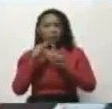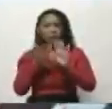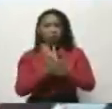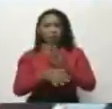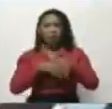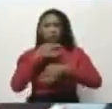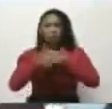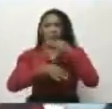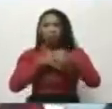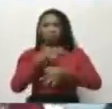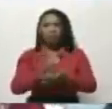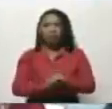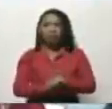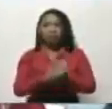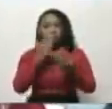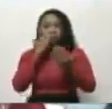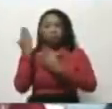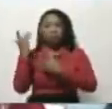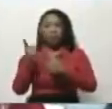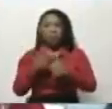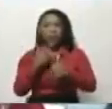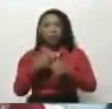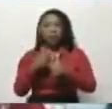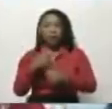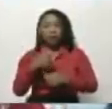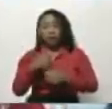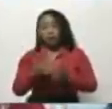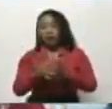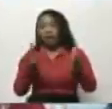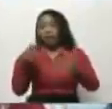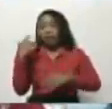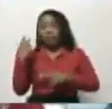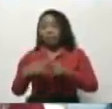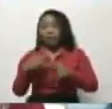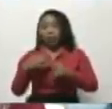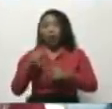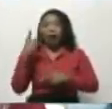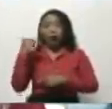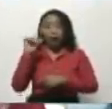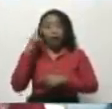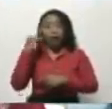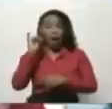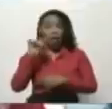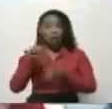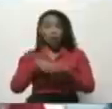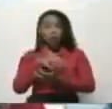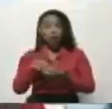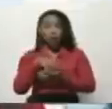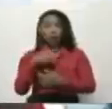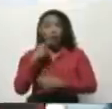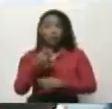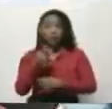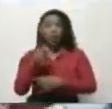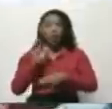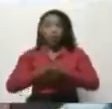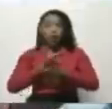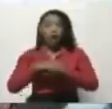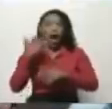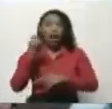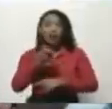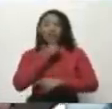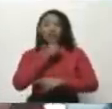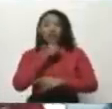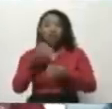retórico. Y allí tenemos un primer gran riesgo. Ahí tenemos un problema, hay que decirlo. En todo caso, tenemos un desafío, el